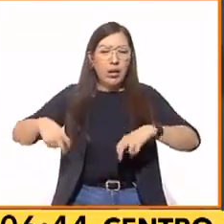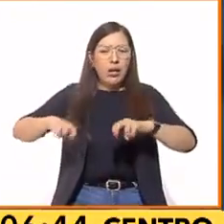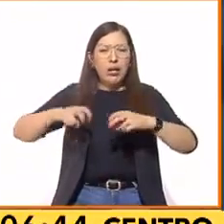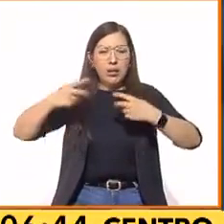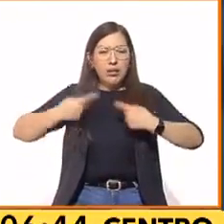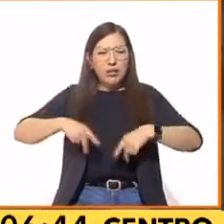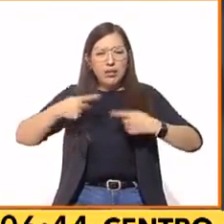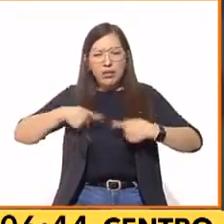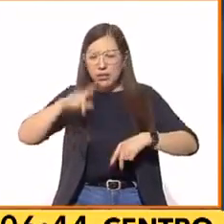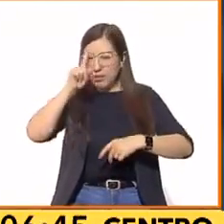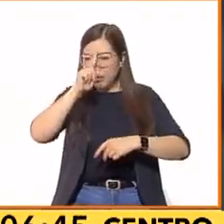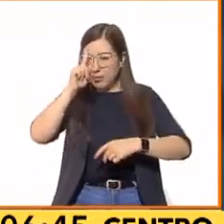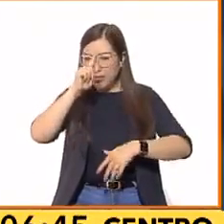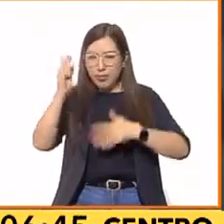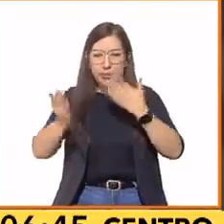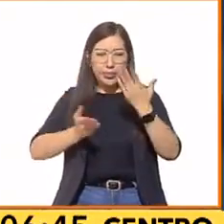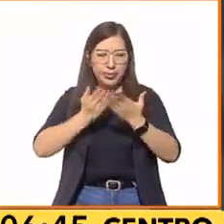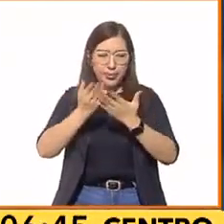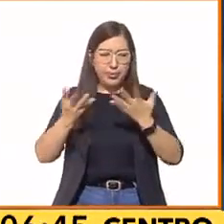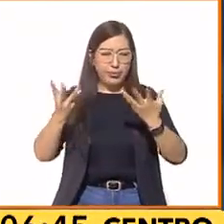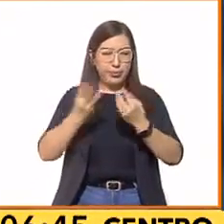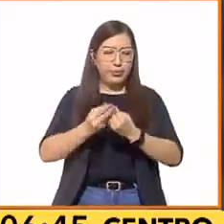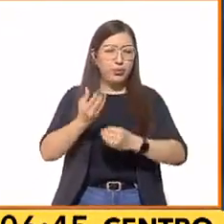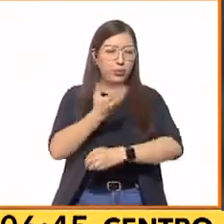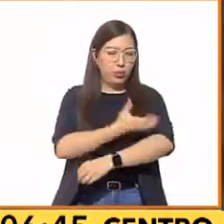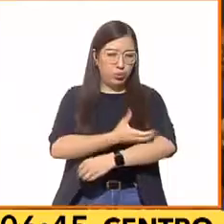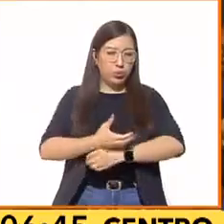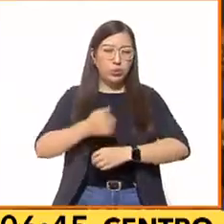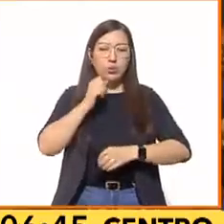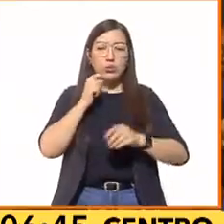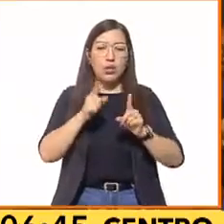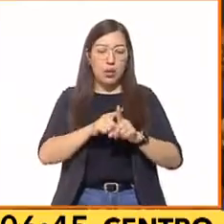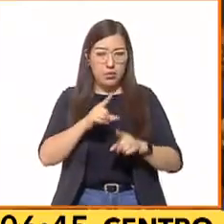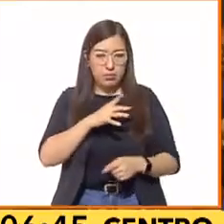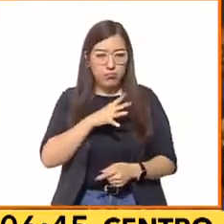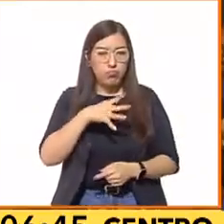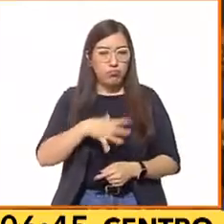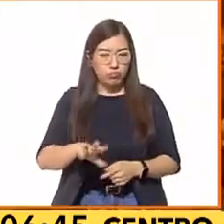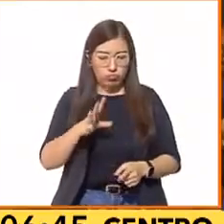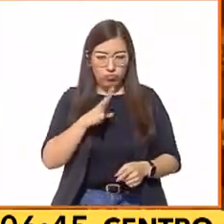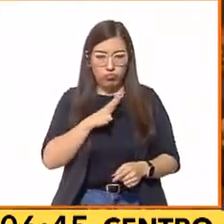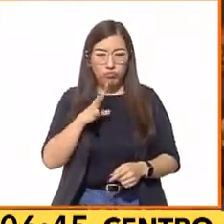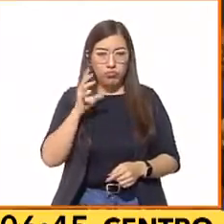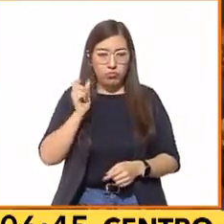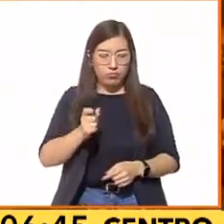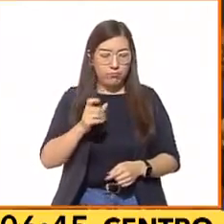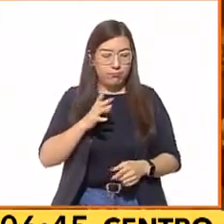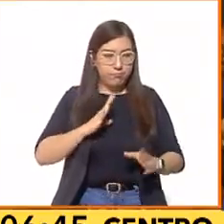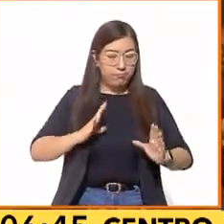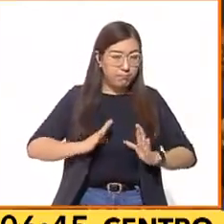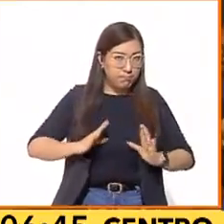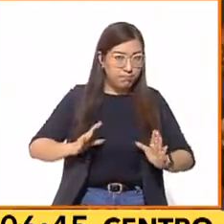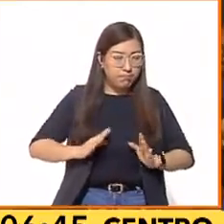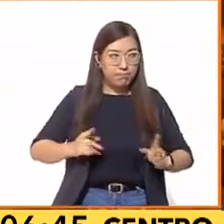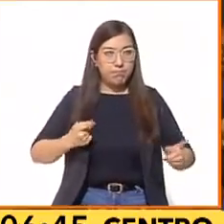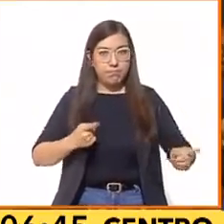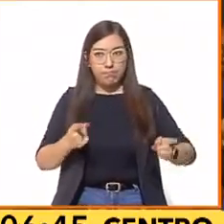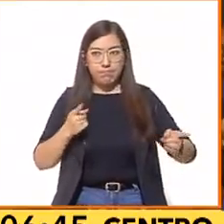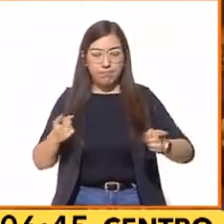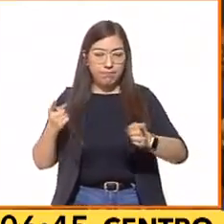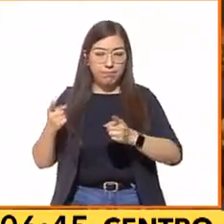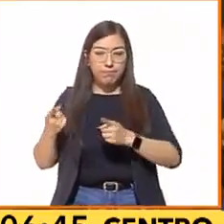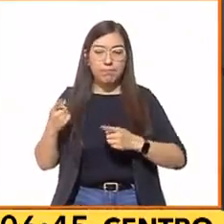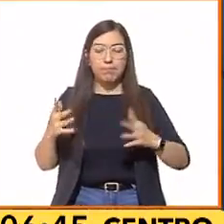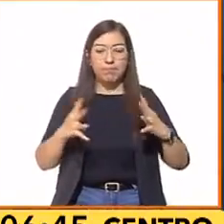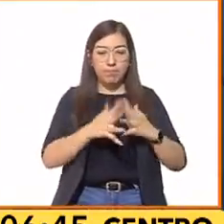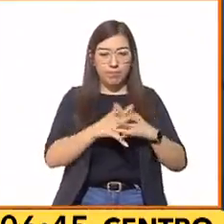quienes lo acompañaban, sus generales, que además estaban combatiendo en distintos lugares de la República, y